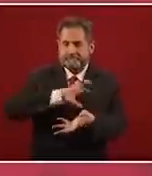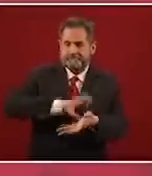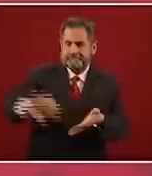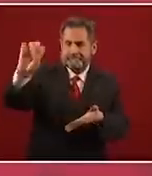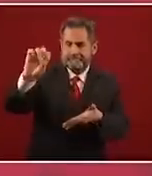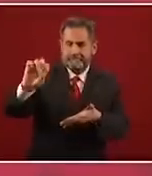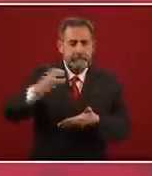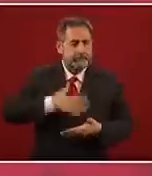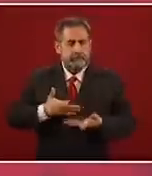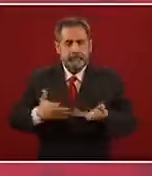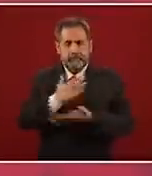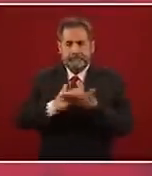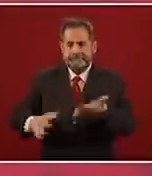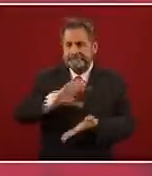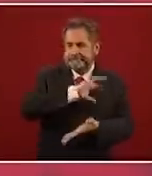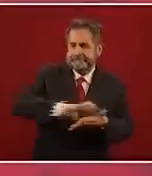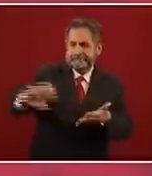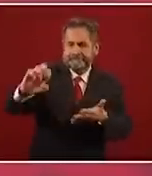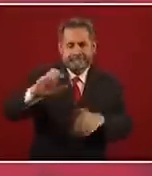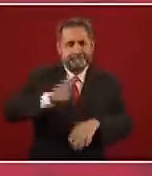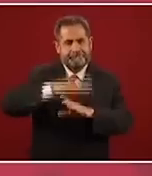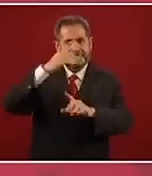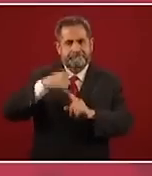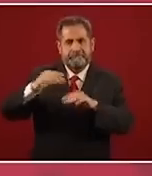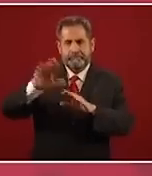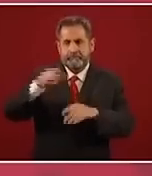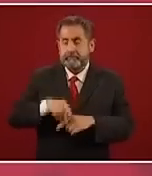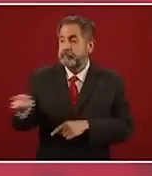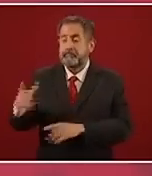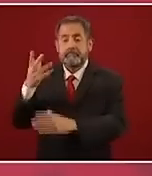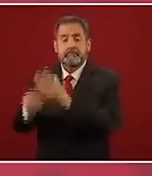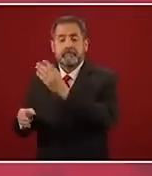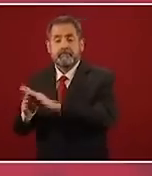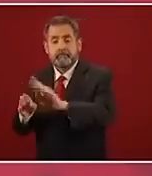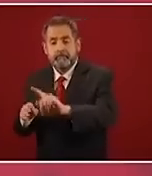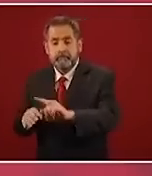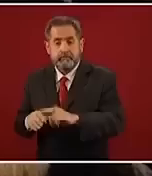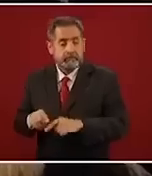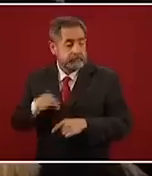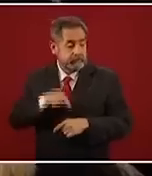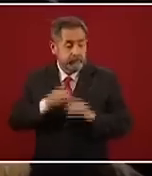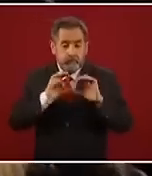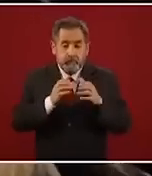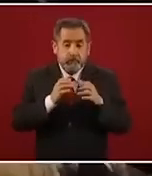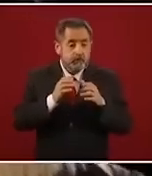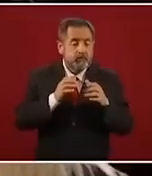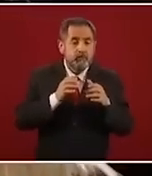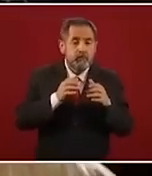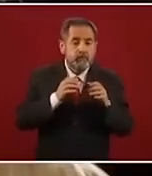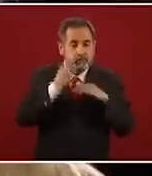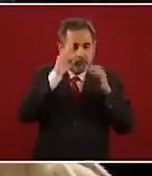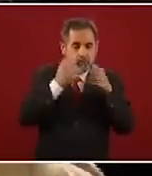más de la mitad del territorio y se tiene que ir al exilio, y los conservadores lo llaman de